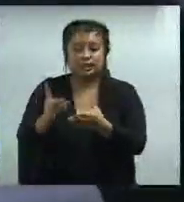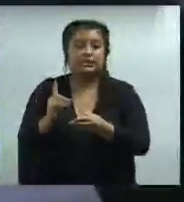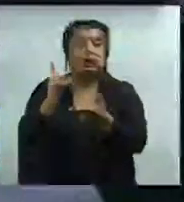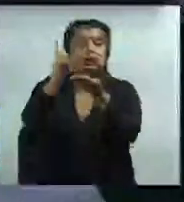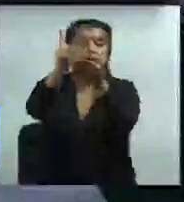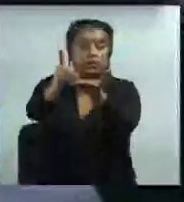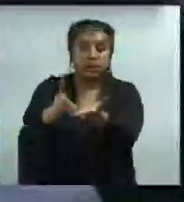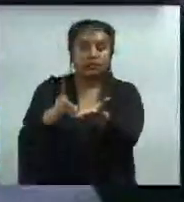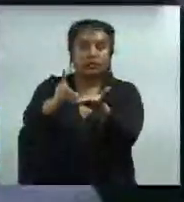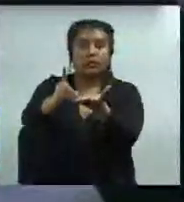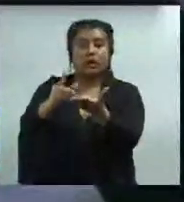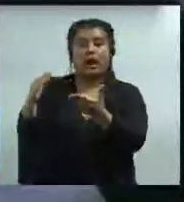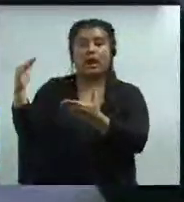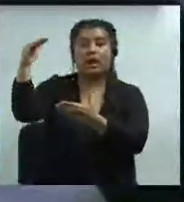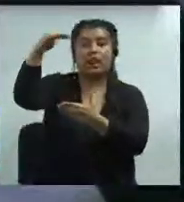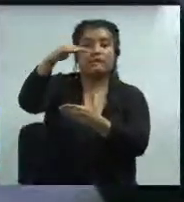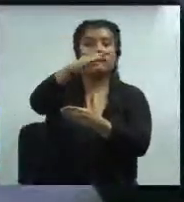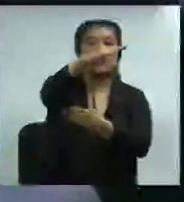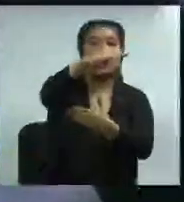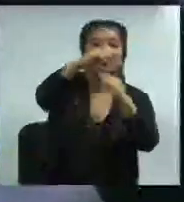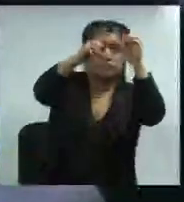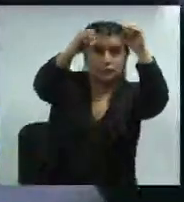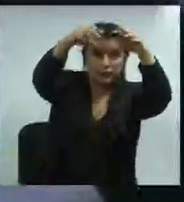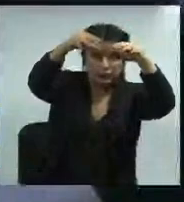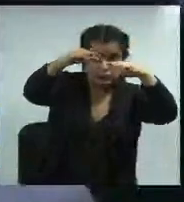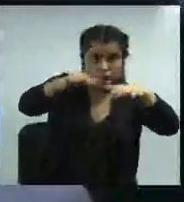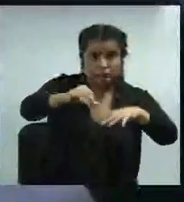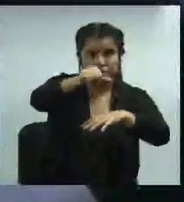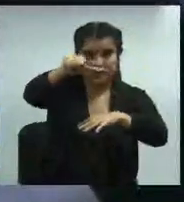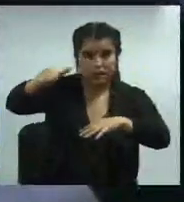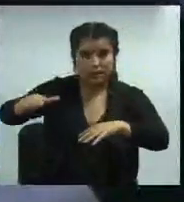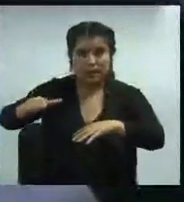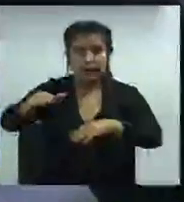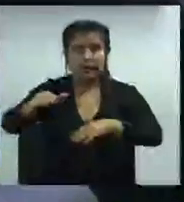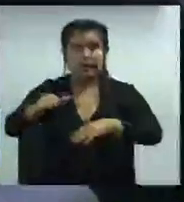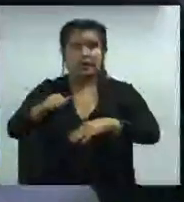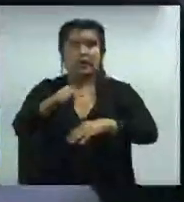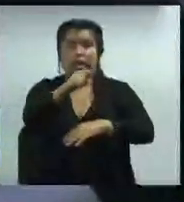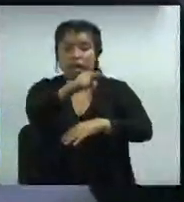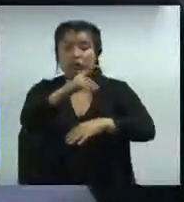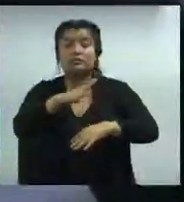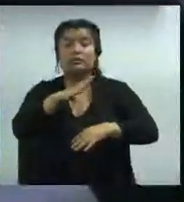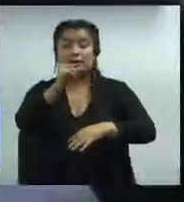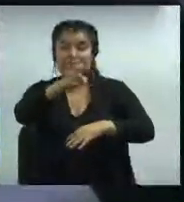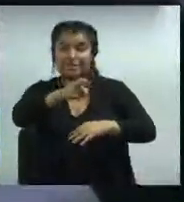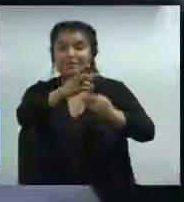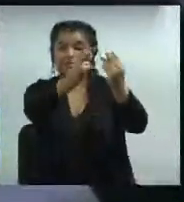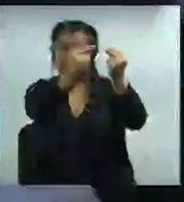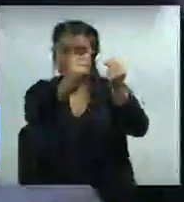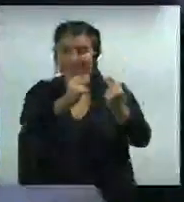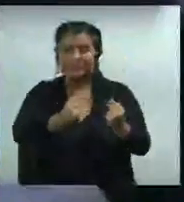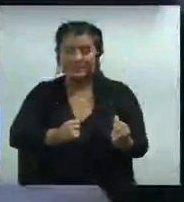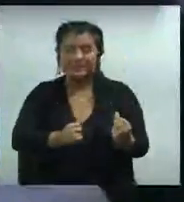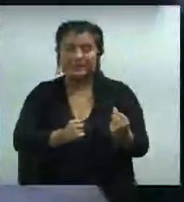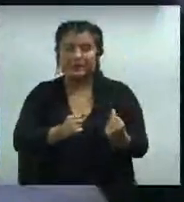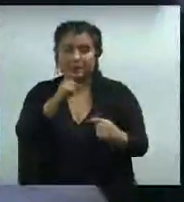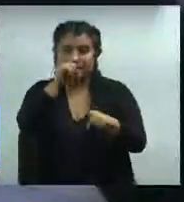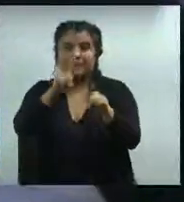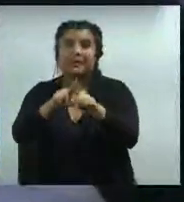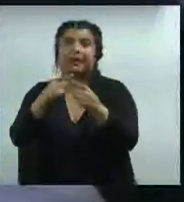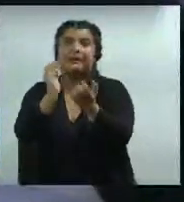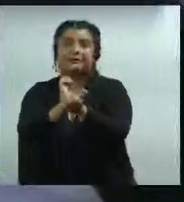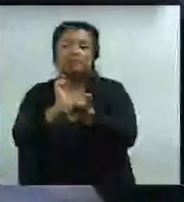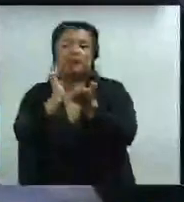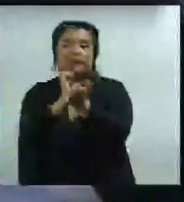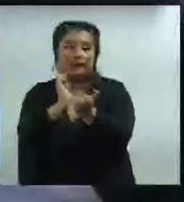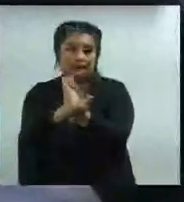avión tanque, se acabó. Porque ellos tampoco tienen presupuestos ilimitados. Espera la cooperación, espera